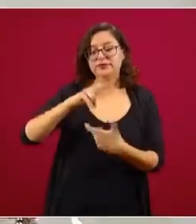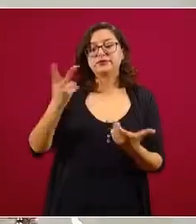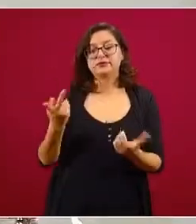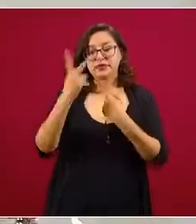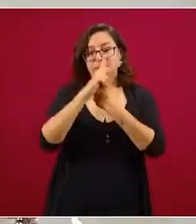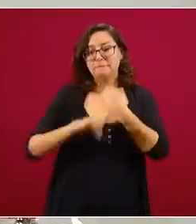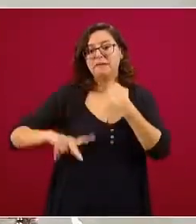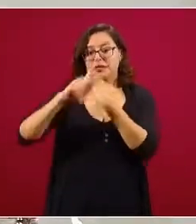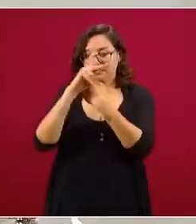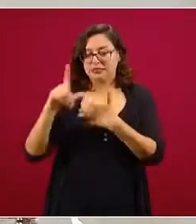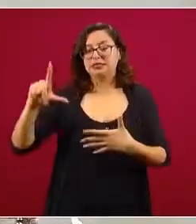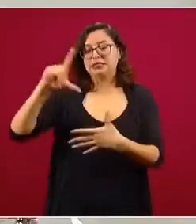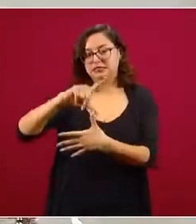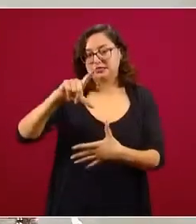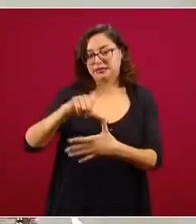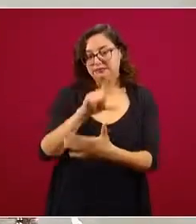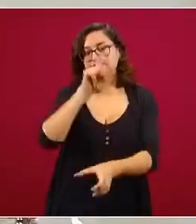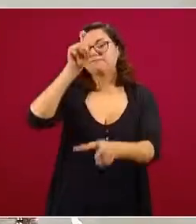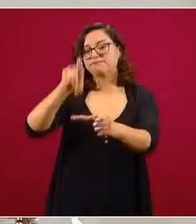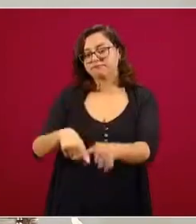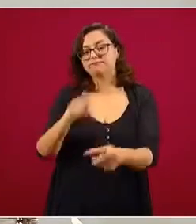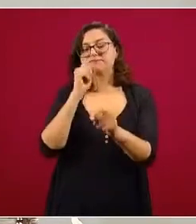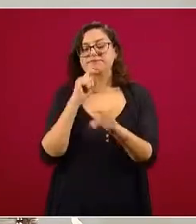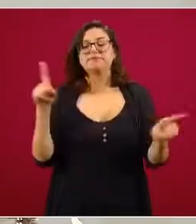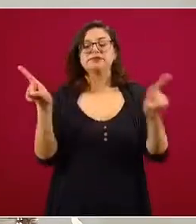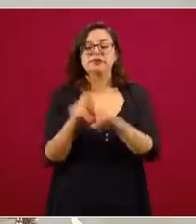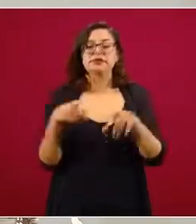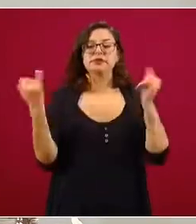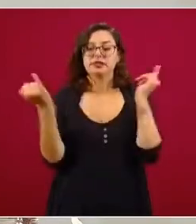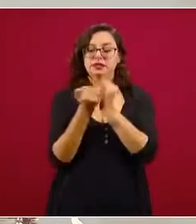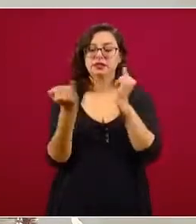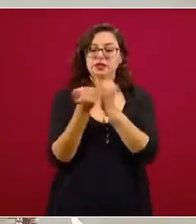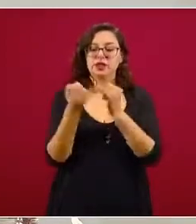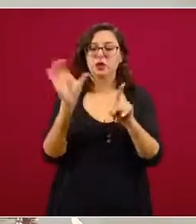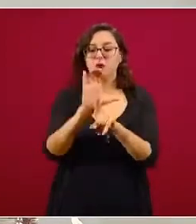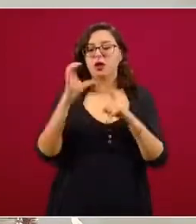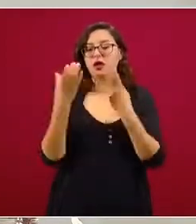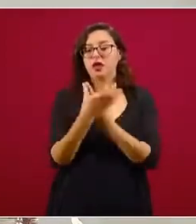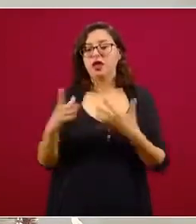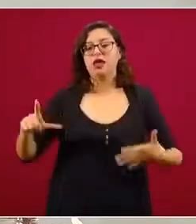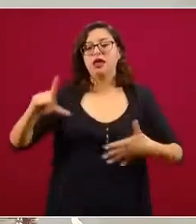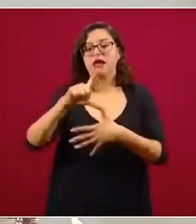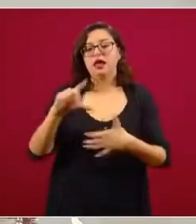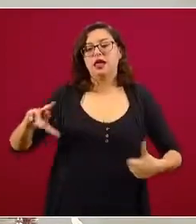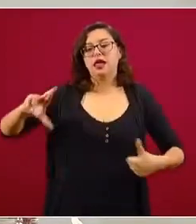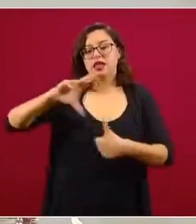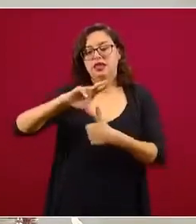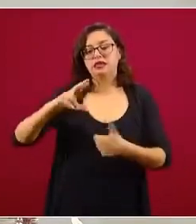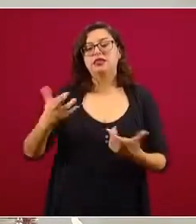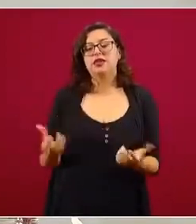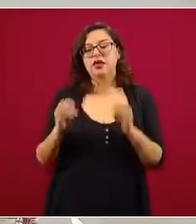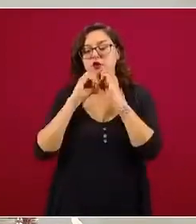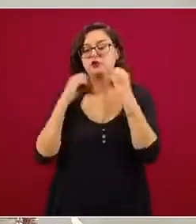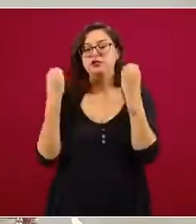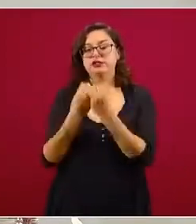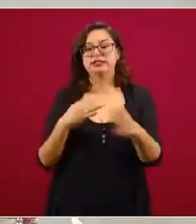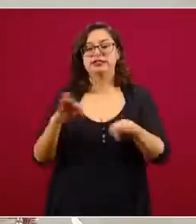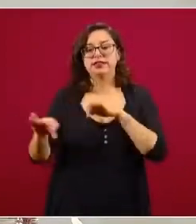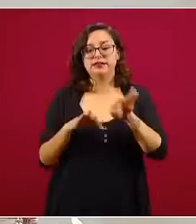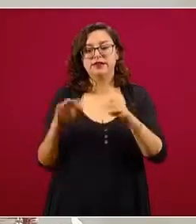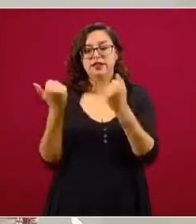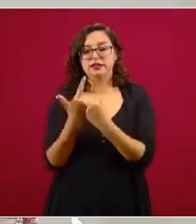países latinoamericanos, y del Comité Latinoamericano y Caribeño de Organizaciones de Trabajo Social y Servicio